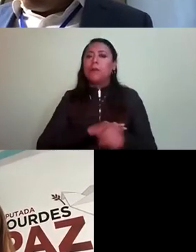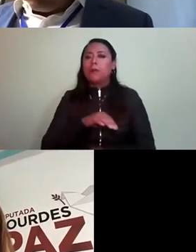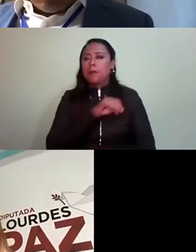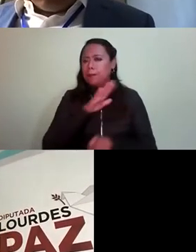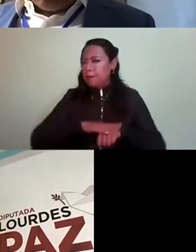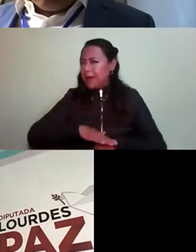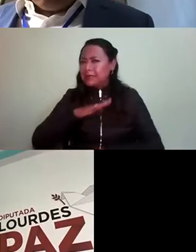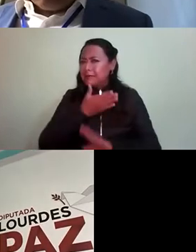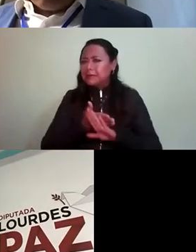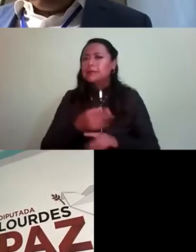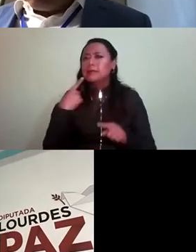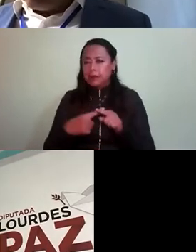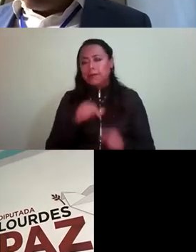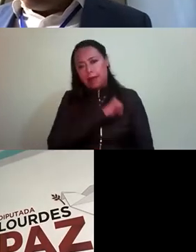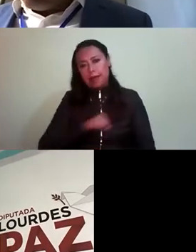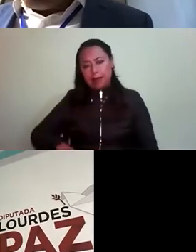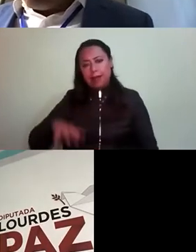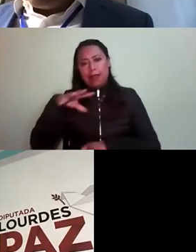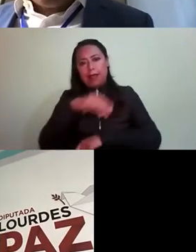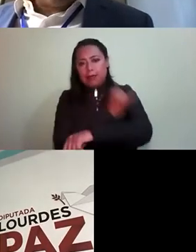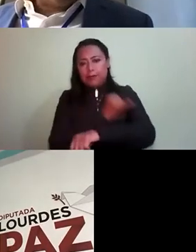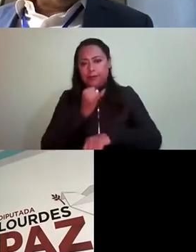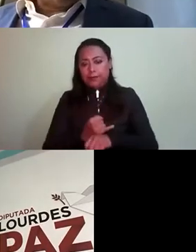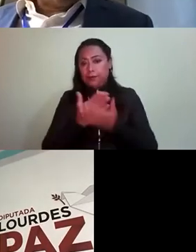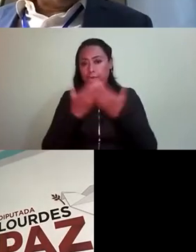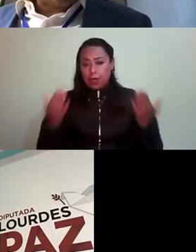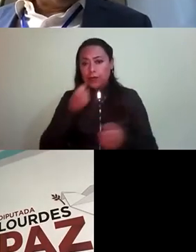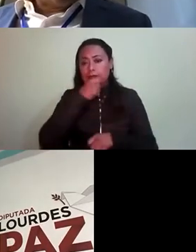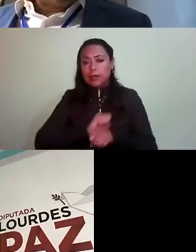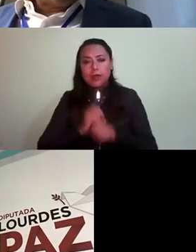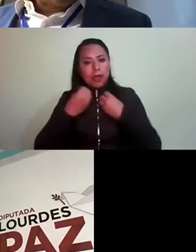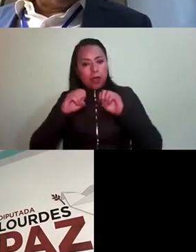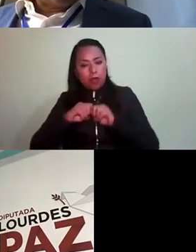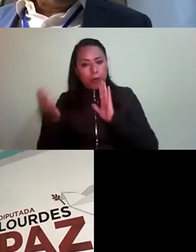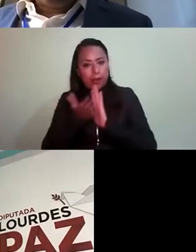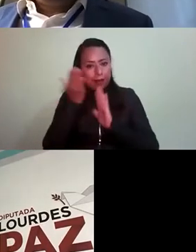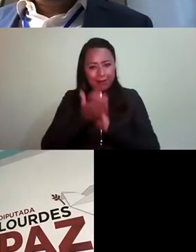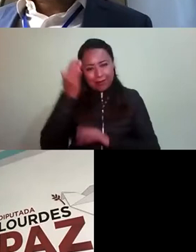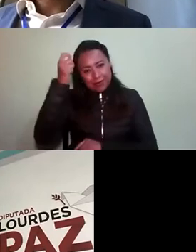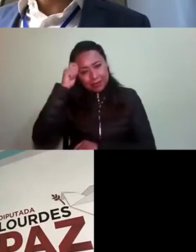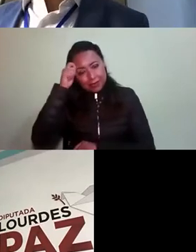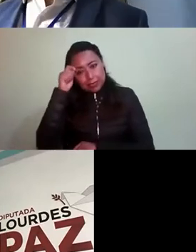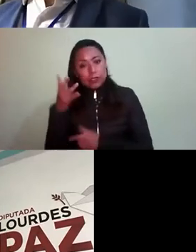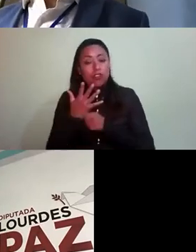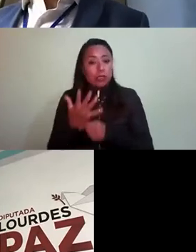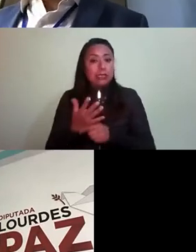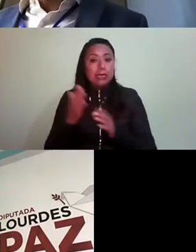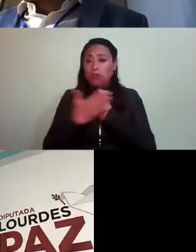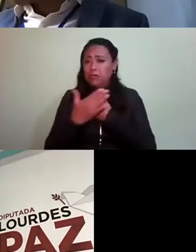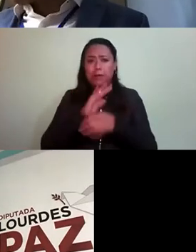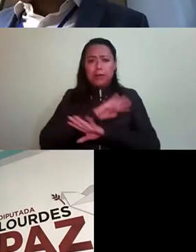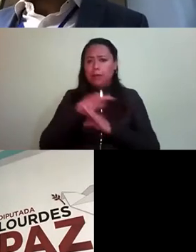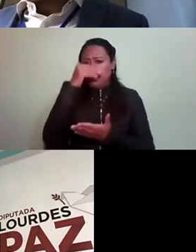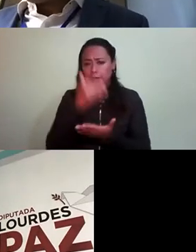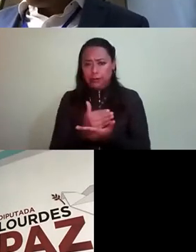los reportes de la Secretaría de Obras y Servicios de la Ciudad de México, se tienen casi por concluidos los trabajos en los planteles que